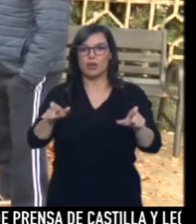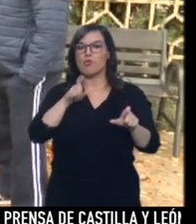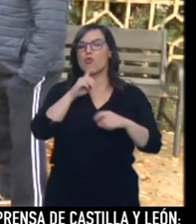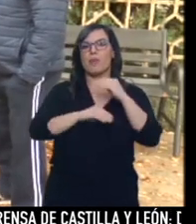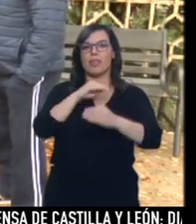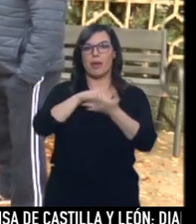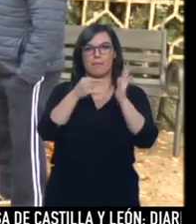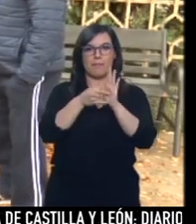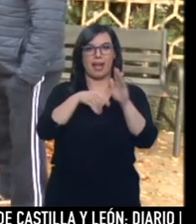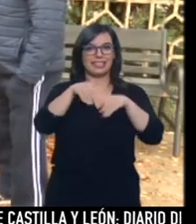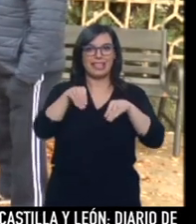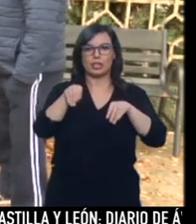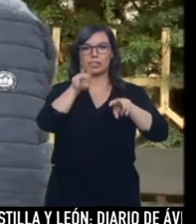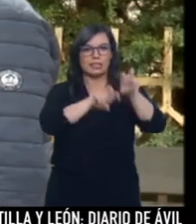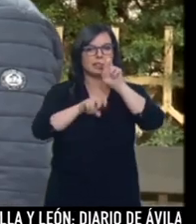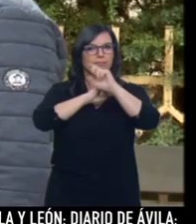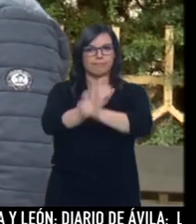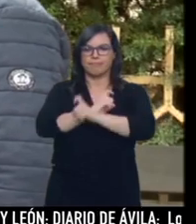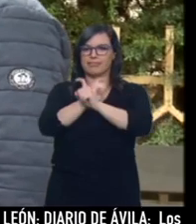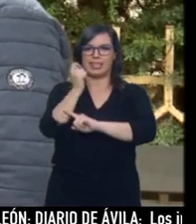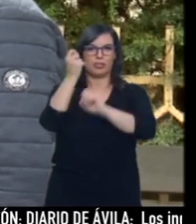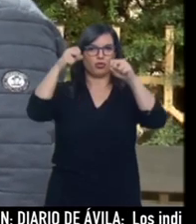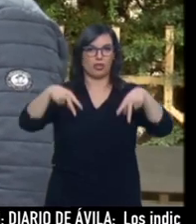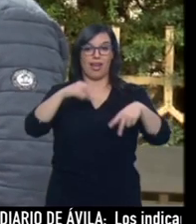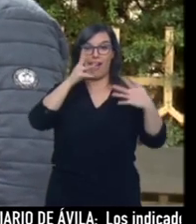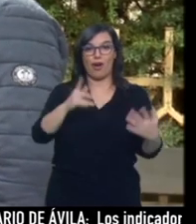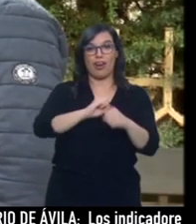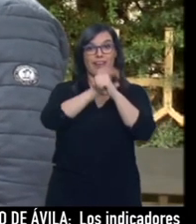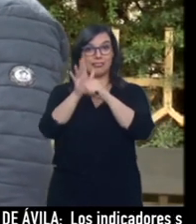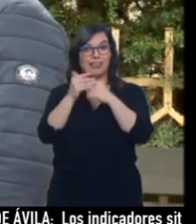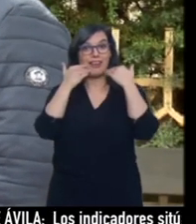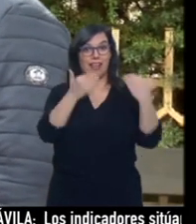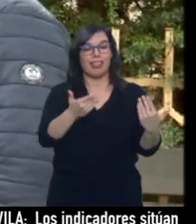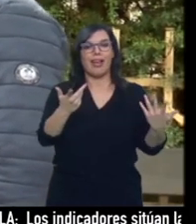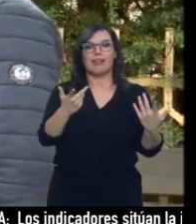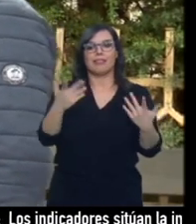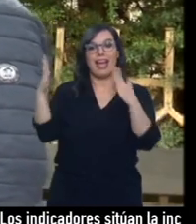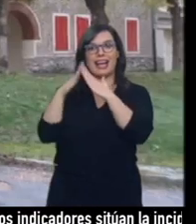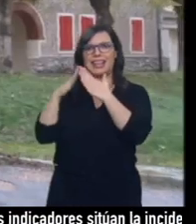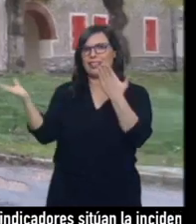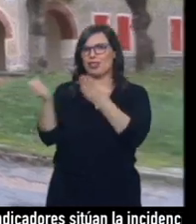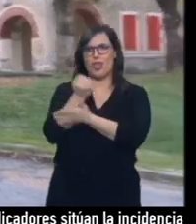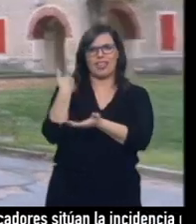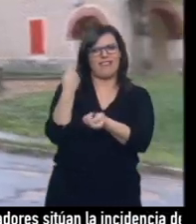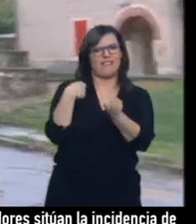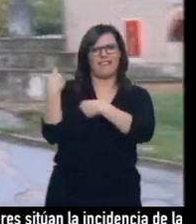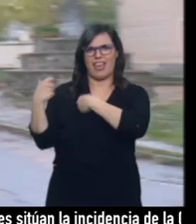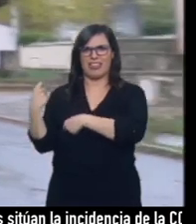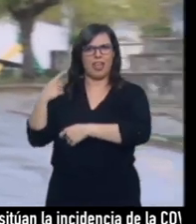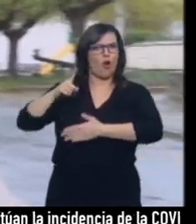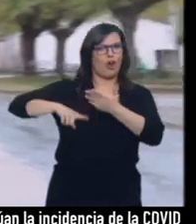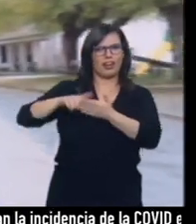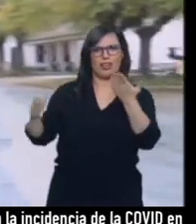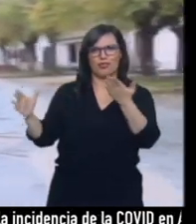estratégico, aunque sin éxito. Ahora, con la pandemia, presumen de no tener ni una sola casa para venta o alquiler y de